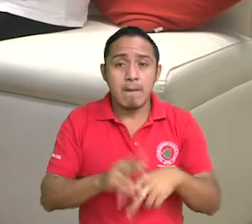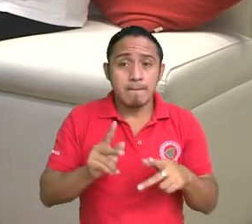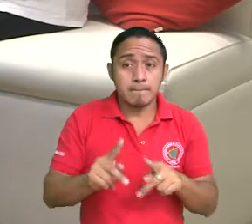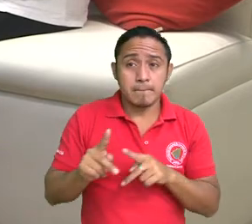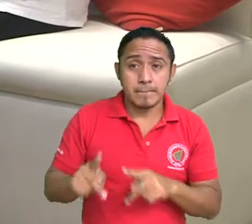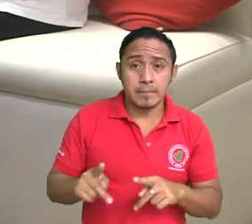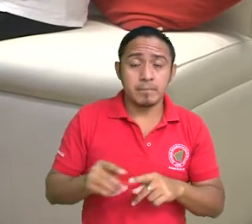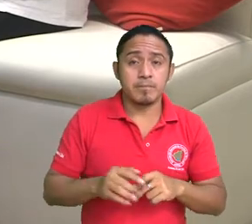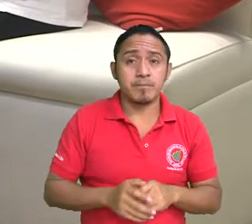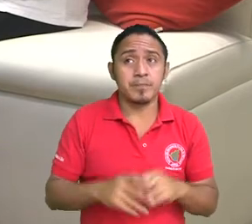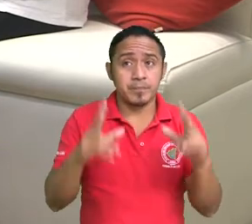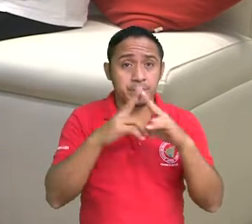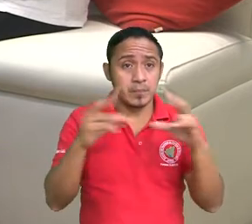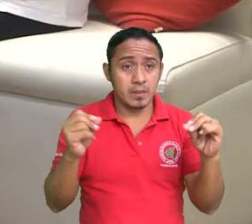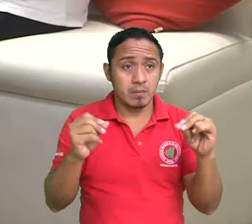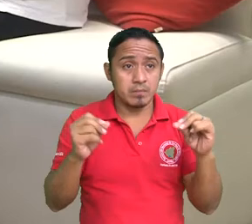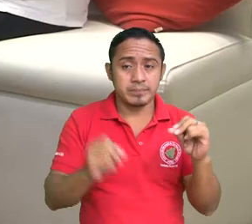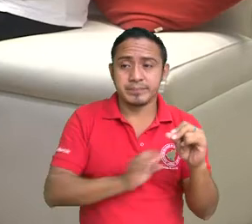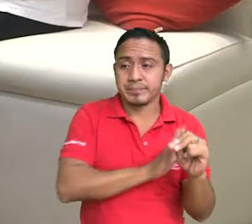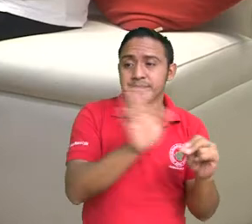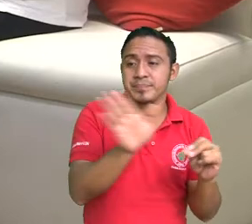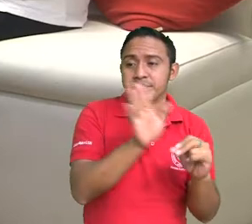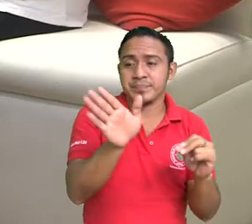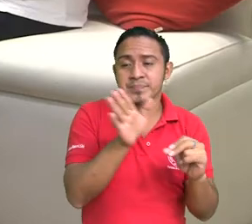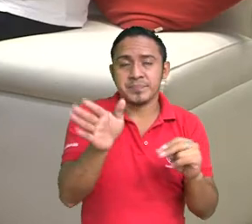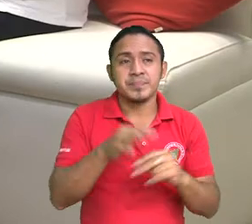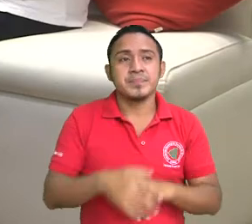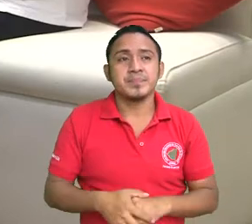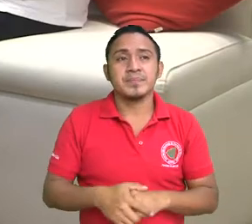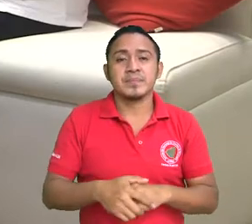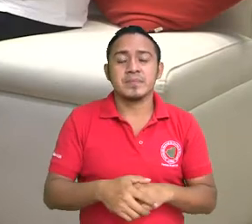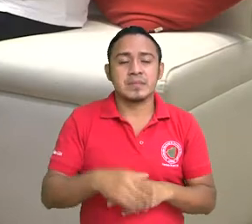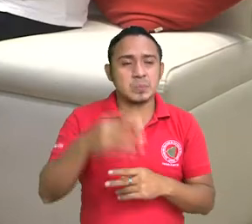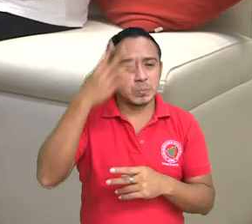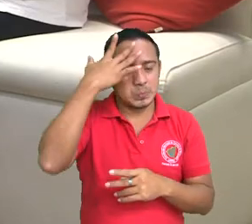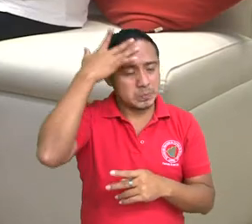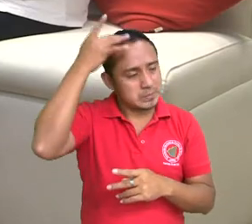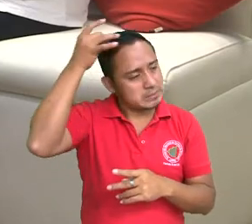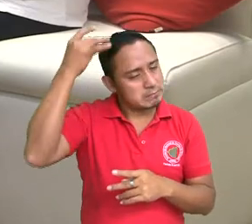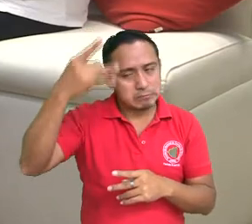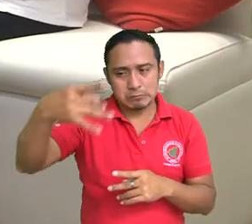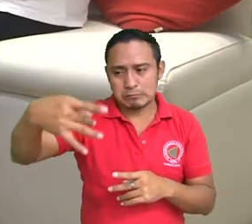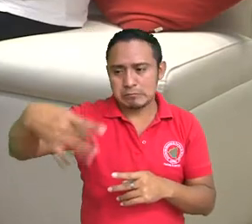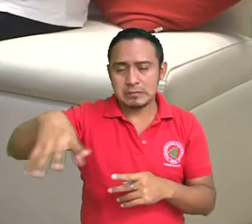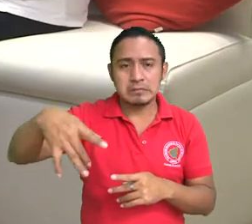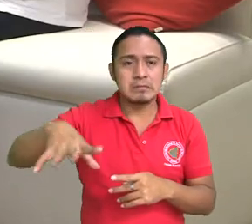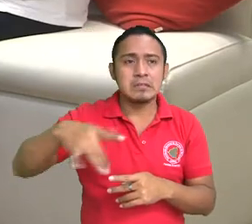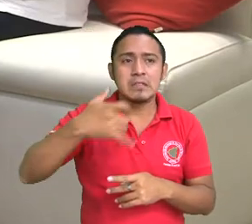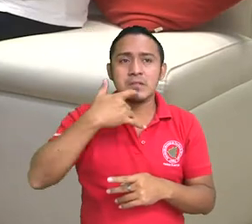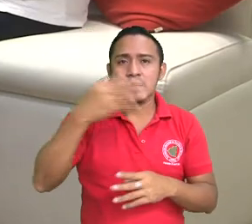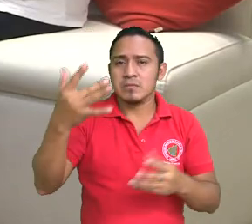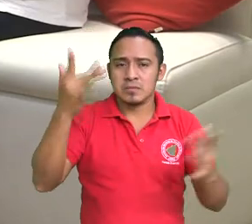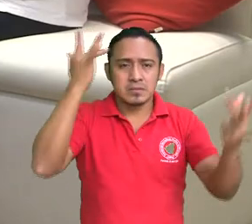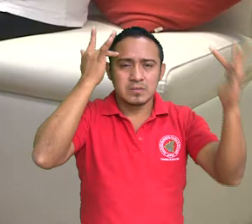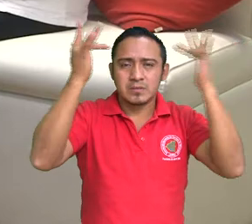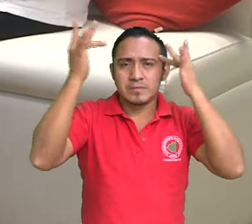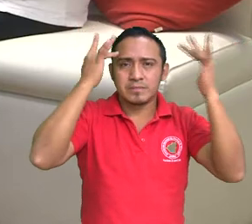Personas Nicaragüense que llegan a la consulta porque están perdiendo el cabello y es a causa del estrés?